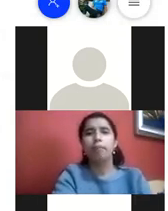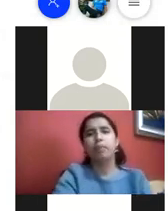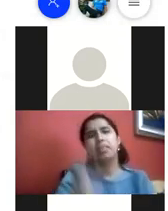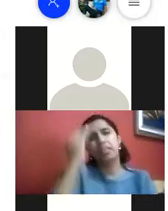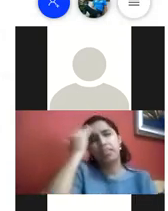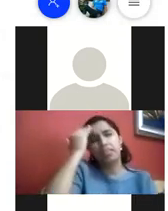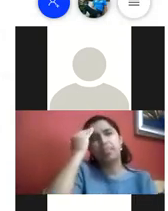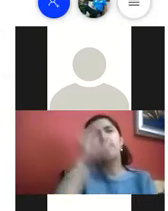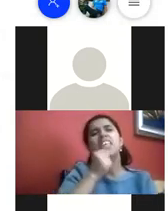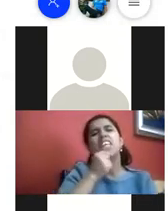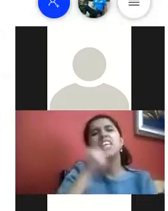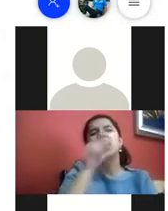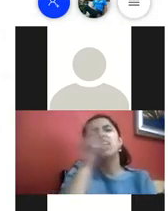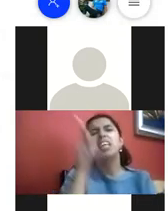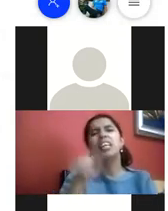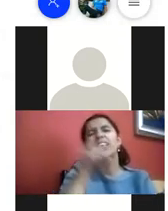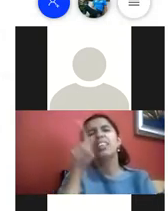Z.